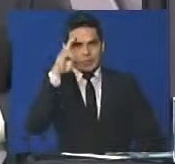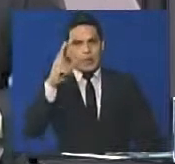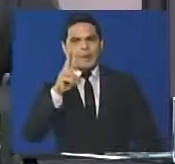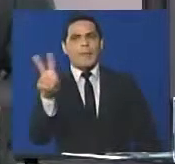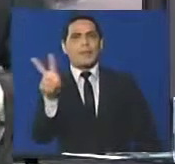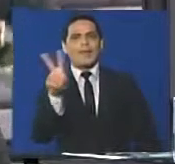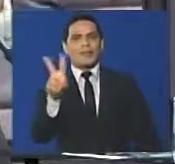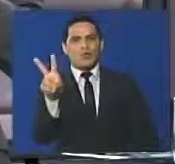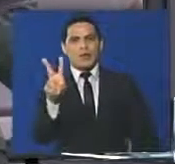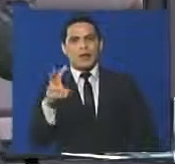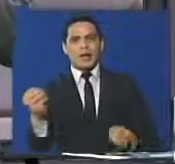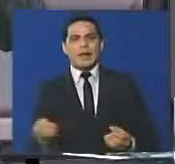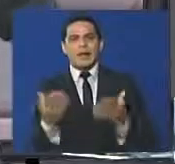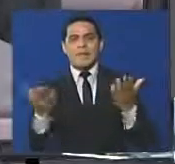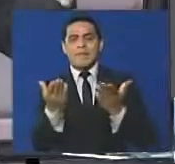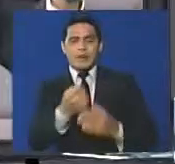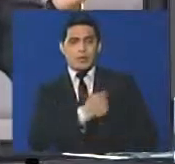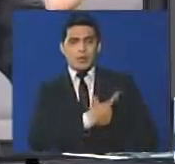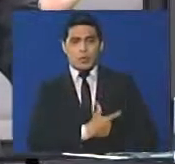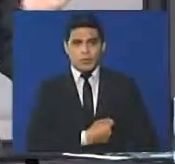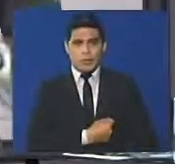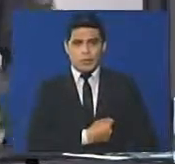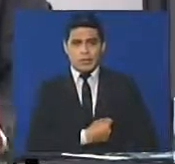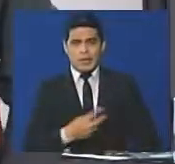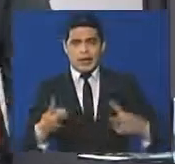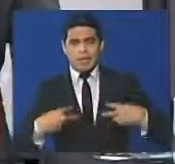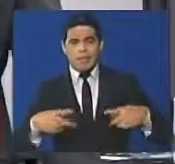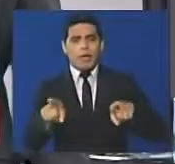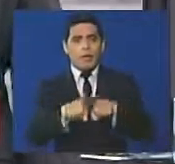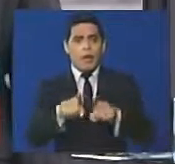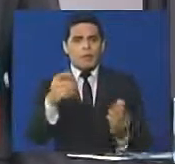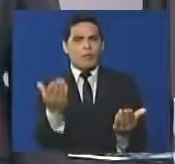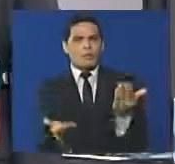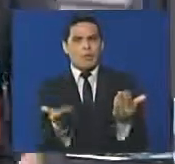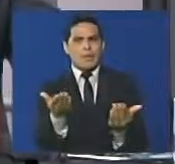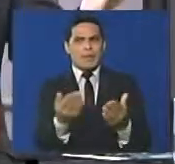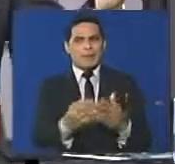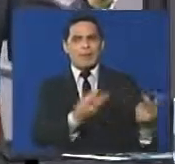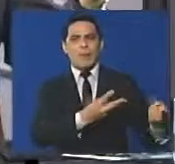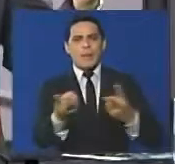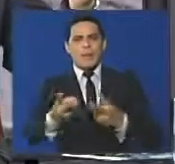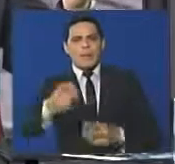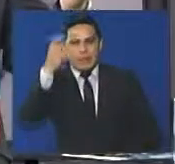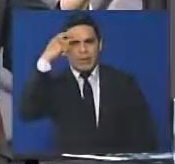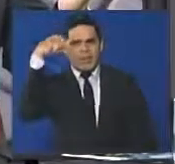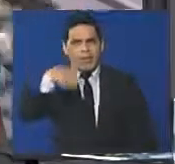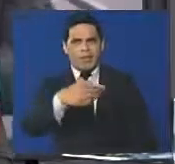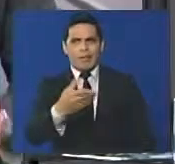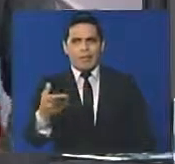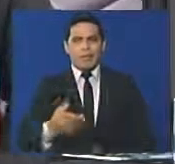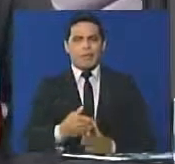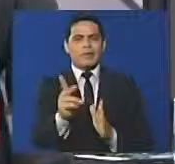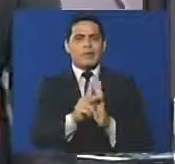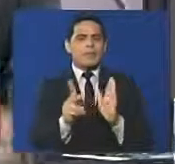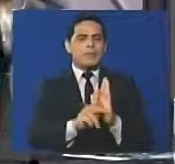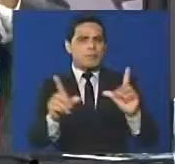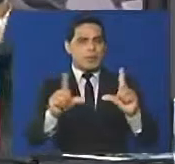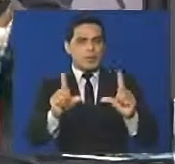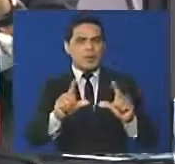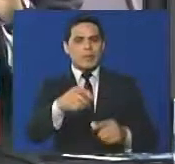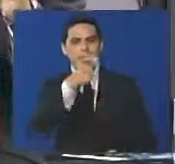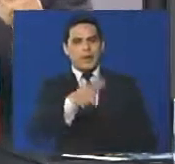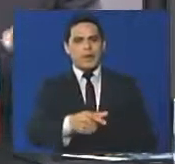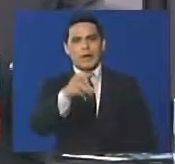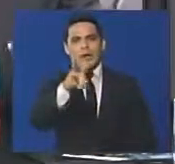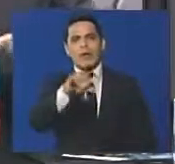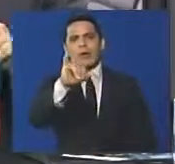Hola Venezuela, arriba los corazones, la vida es un contrapeso. Bienvenidos al programa del día de hoy. Yo soy